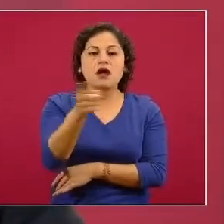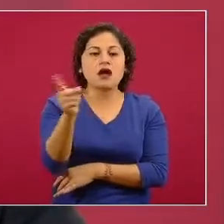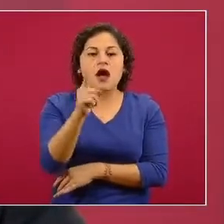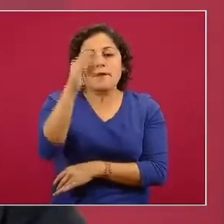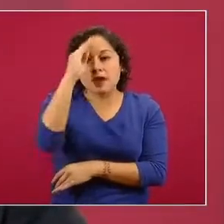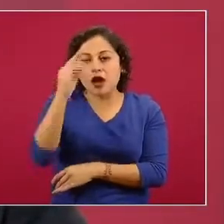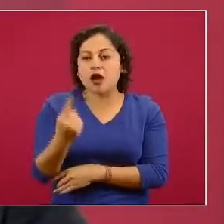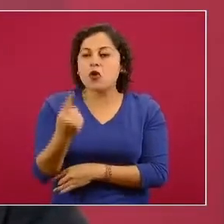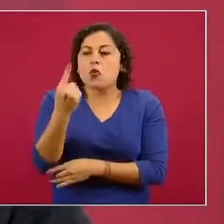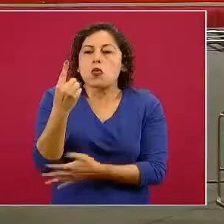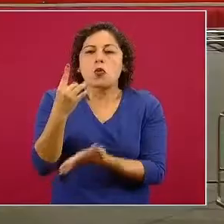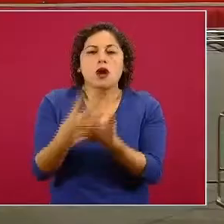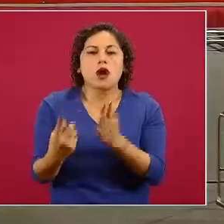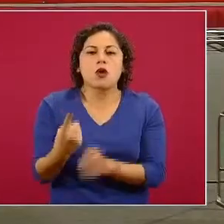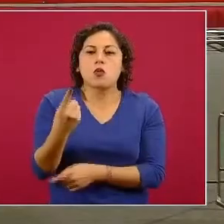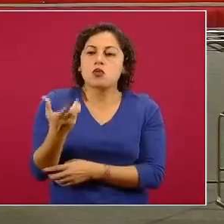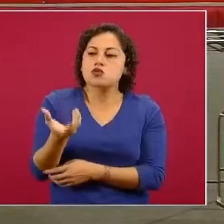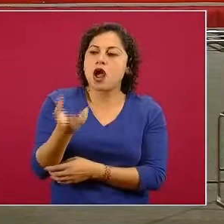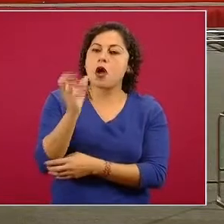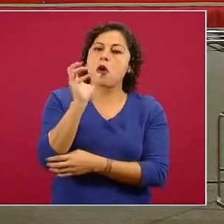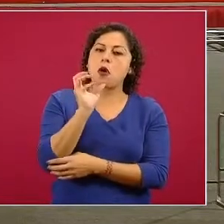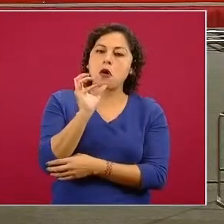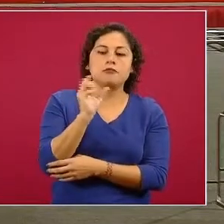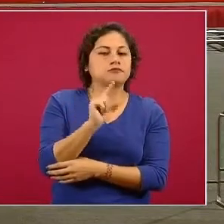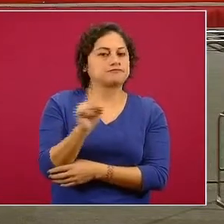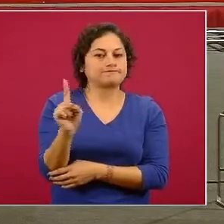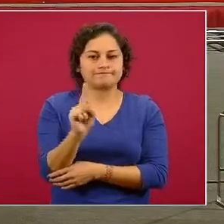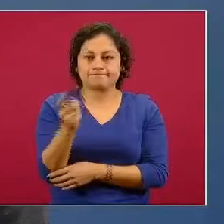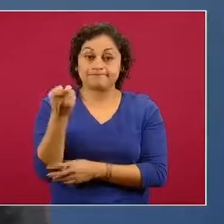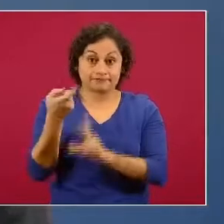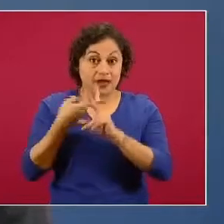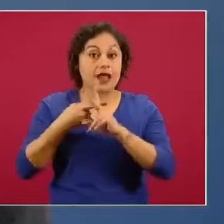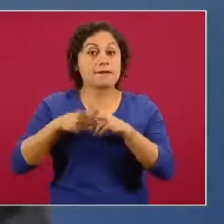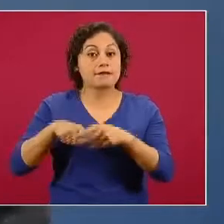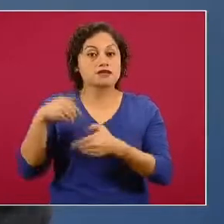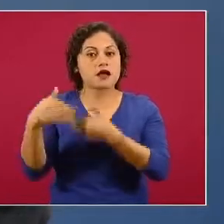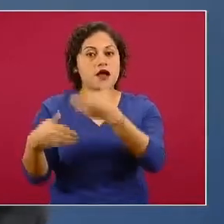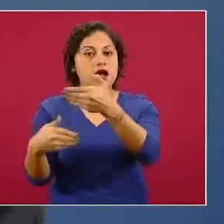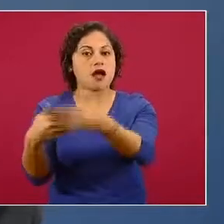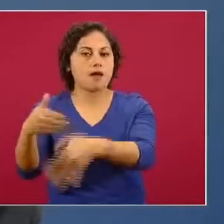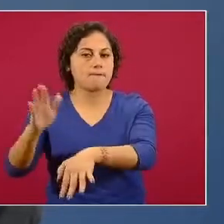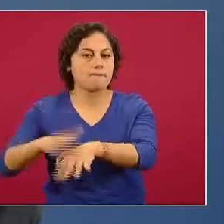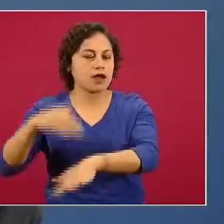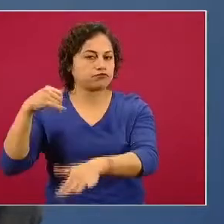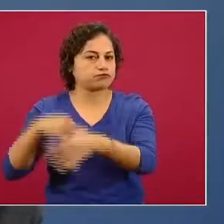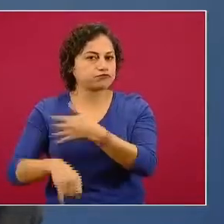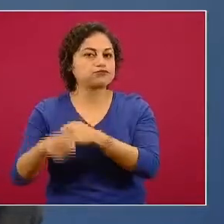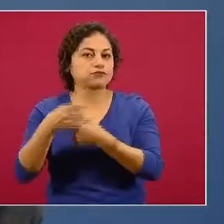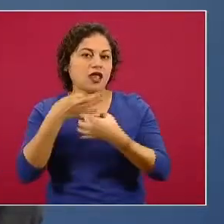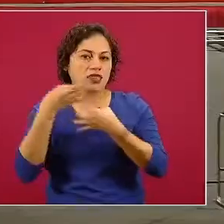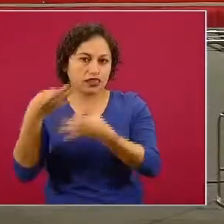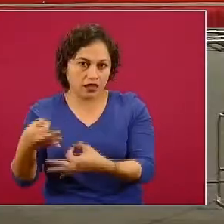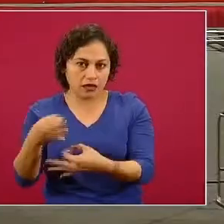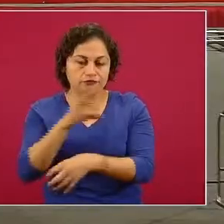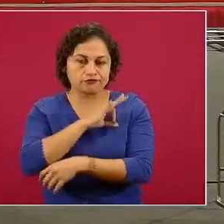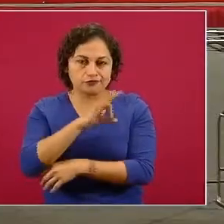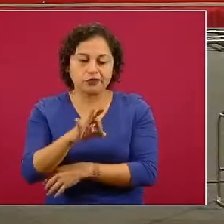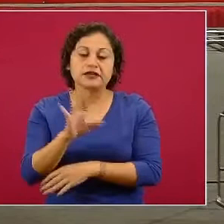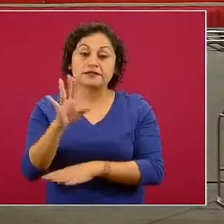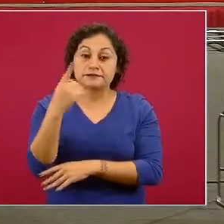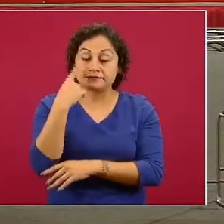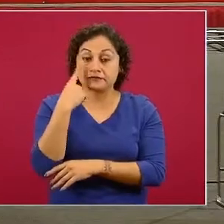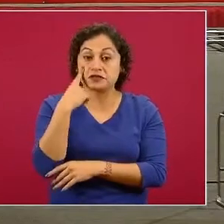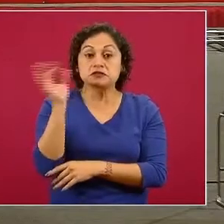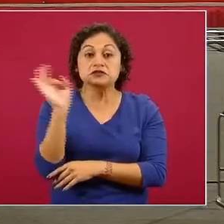daño ya empieza con una sola copa, así puede ser. Si alguien en casa tiene un problema con